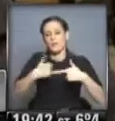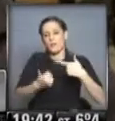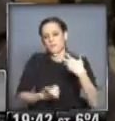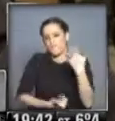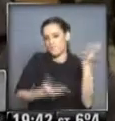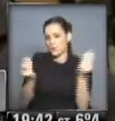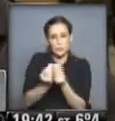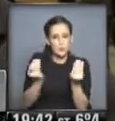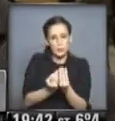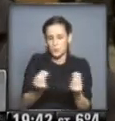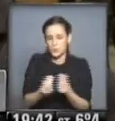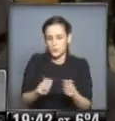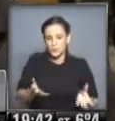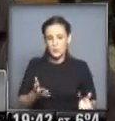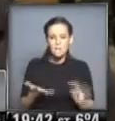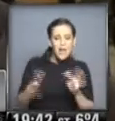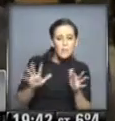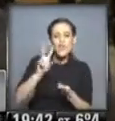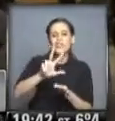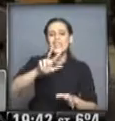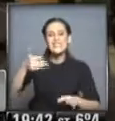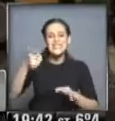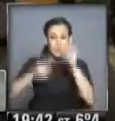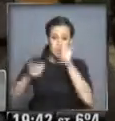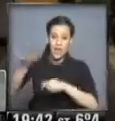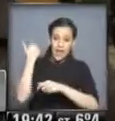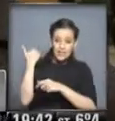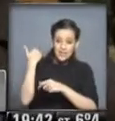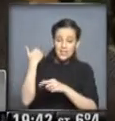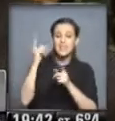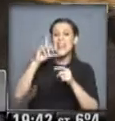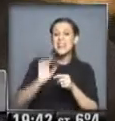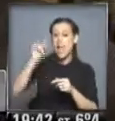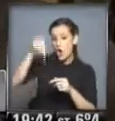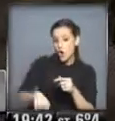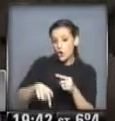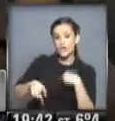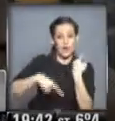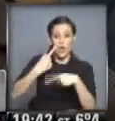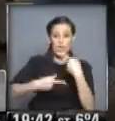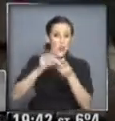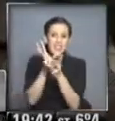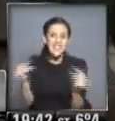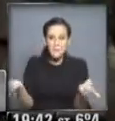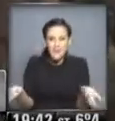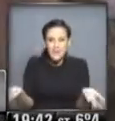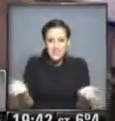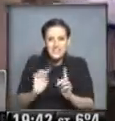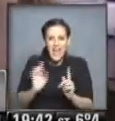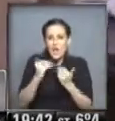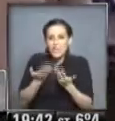ellas, aproximadamente 36 casos, al día de hoy continúan desaparecidas